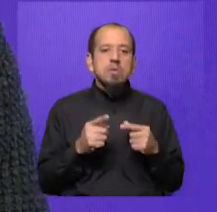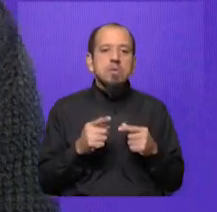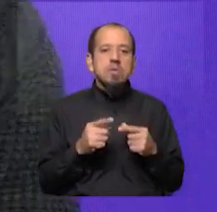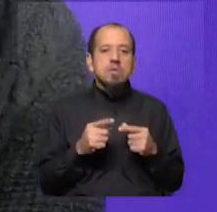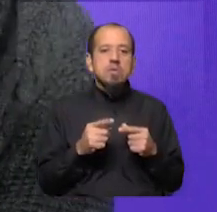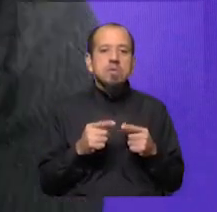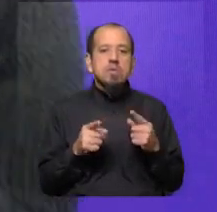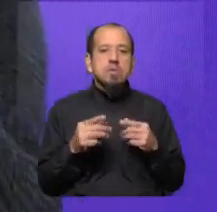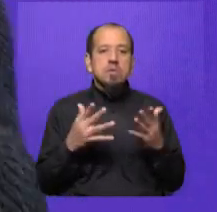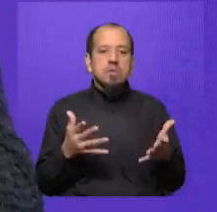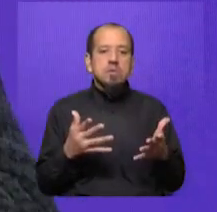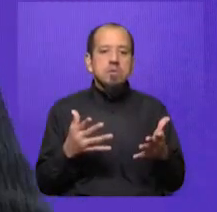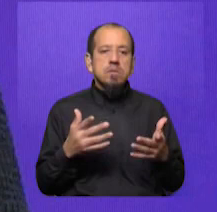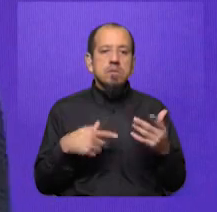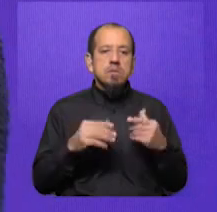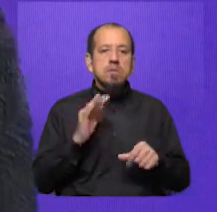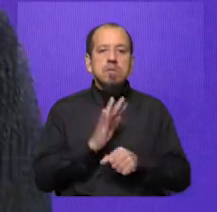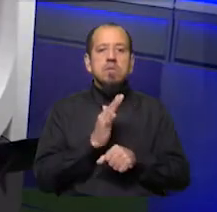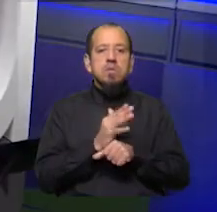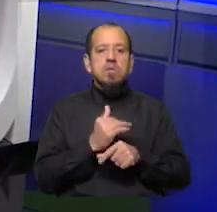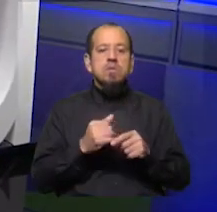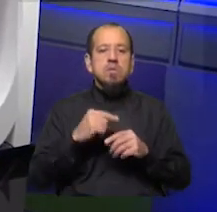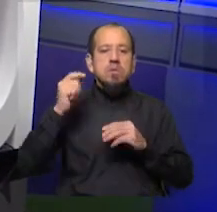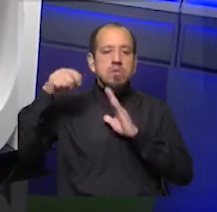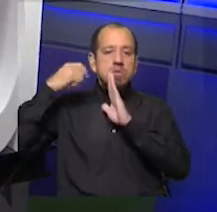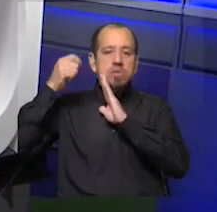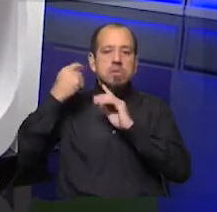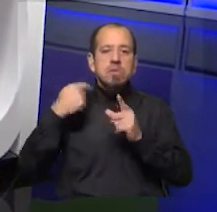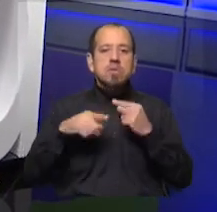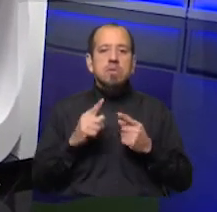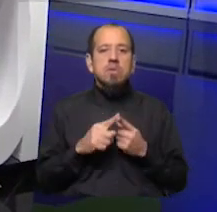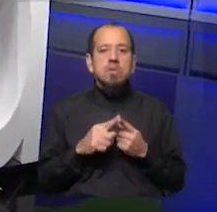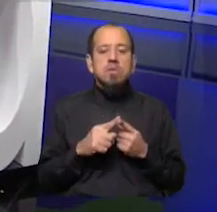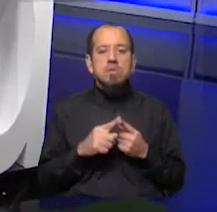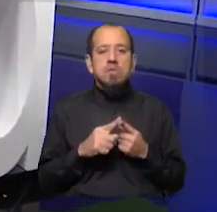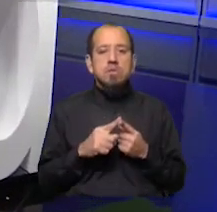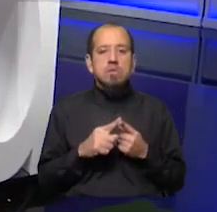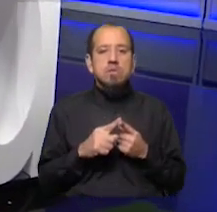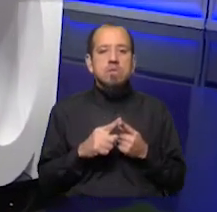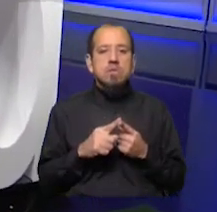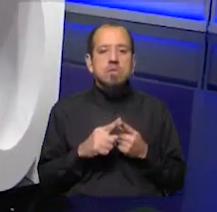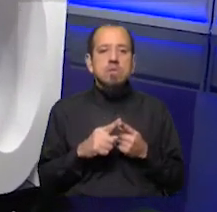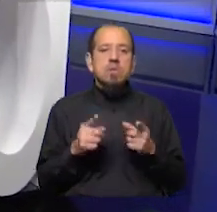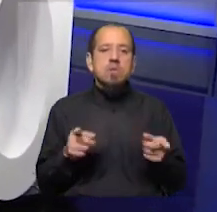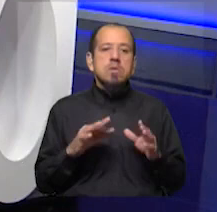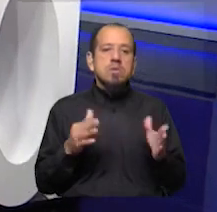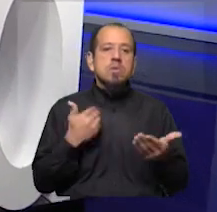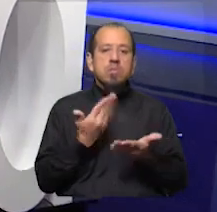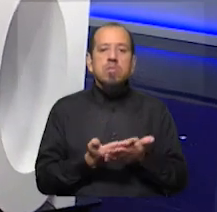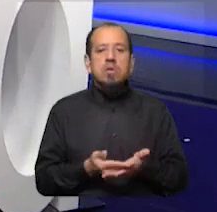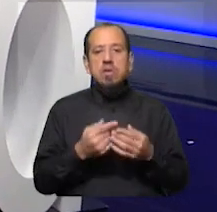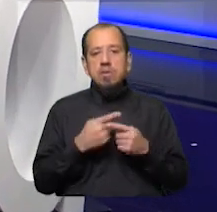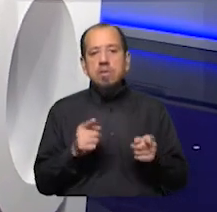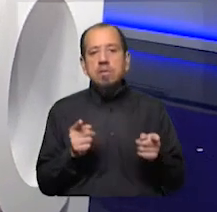y está muy apoyados aparte en actores en estrellas de cine qué sé yo todo eso pero está eso de otra escala y es otra propuesta también